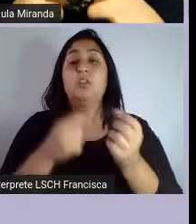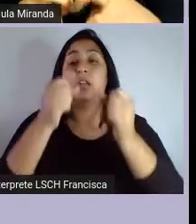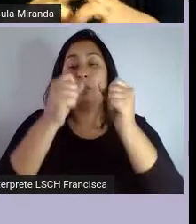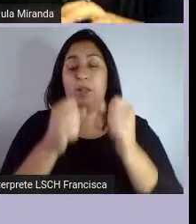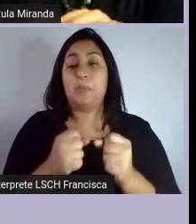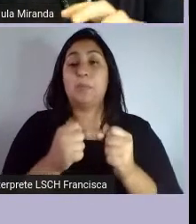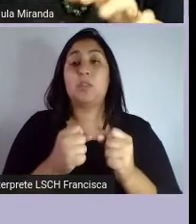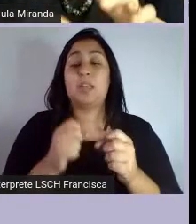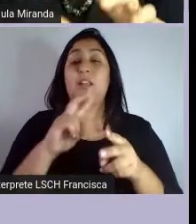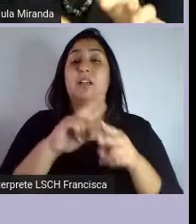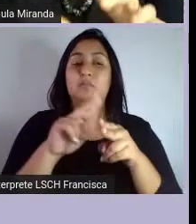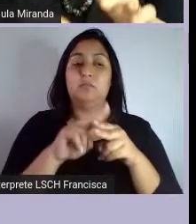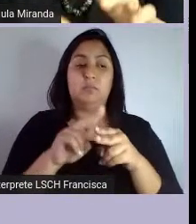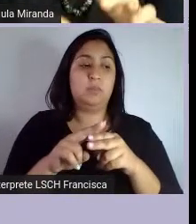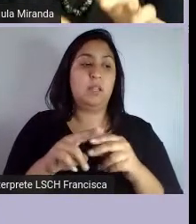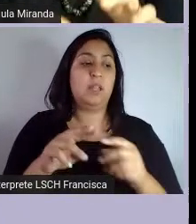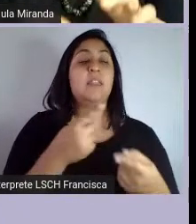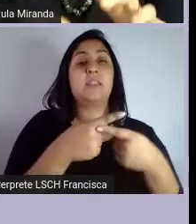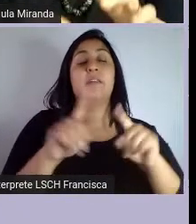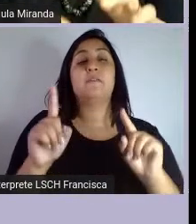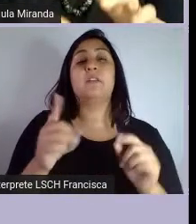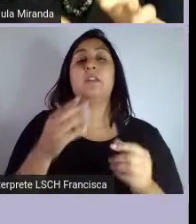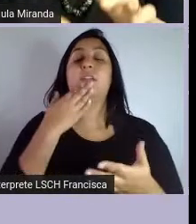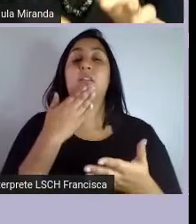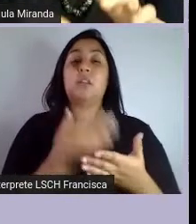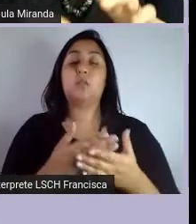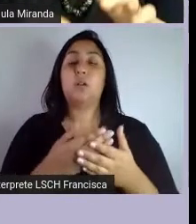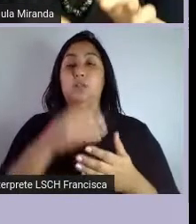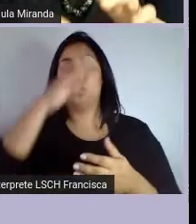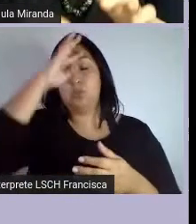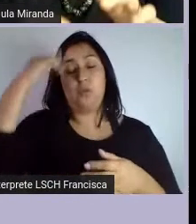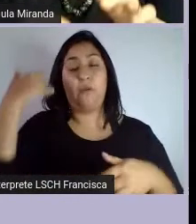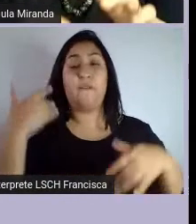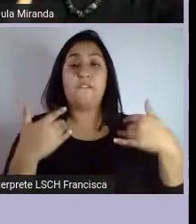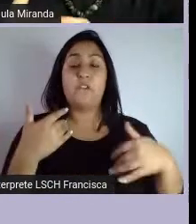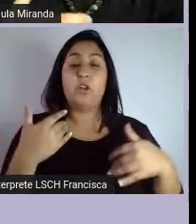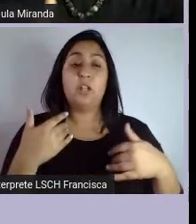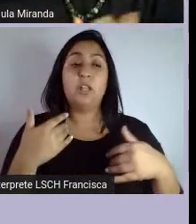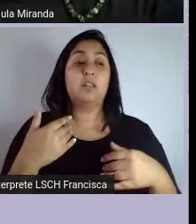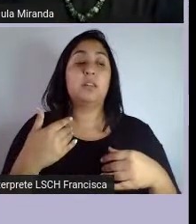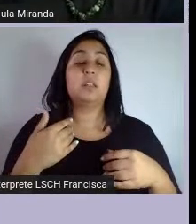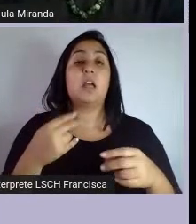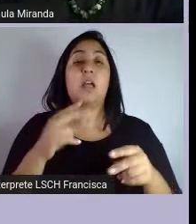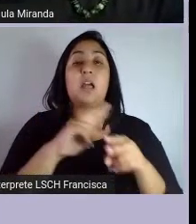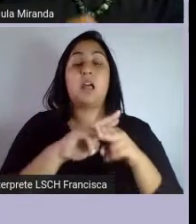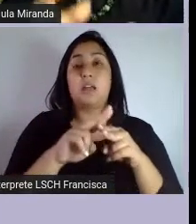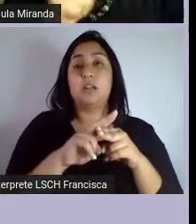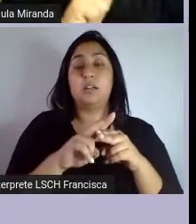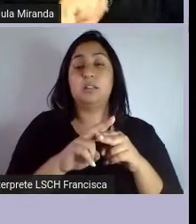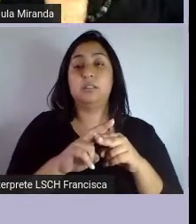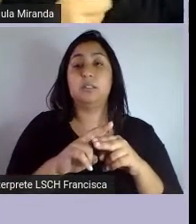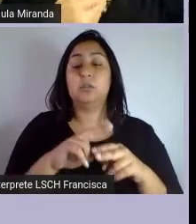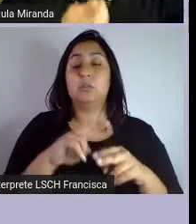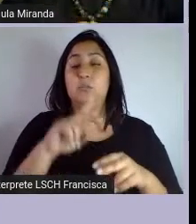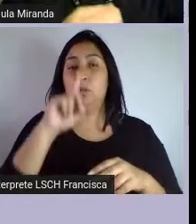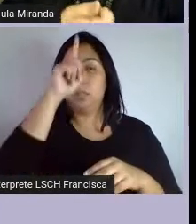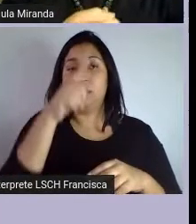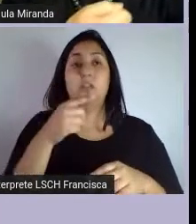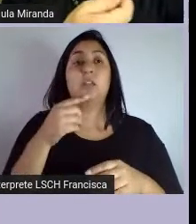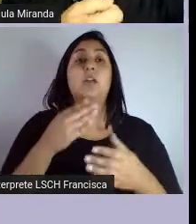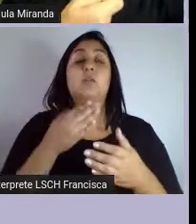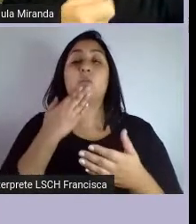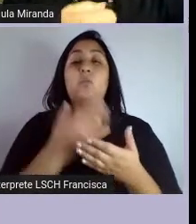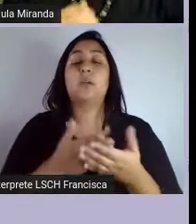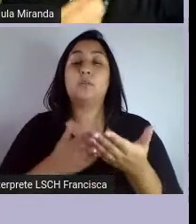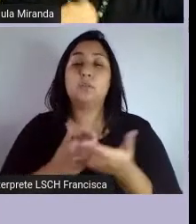Violeta compone o transcribe o reinterpreta, perdón, la tradición, ahí cantando, que cuando ella empieza a